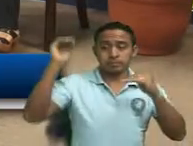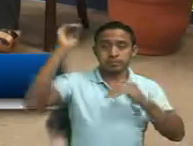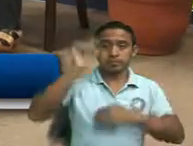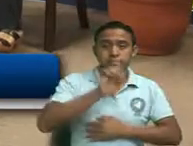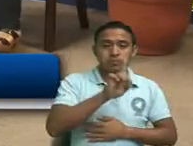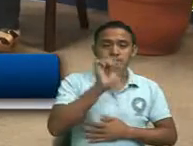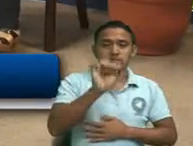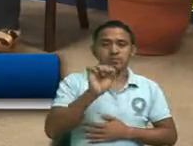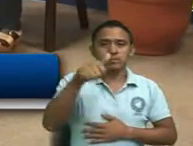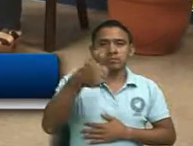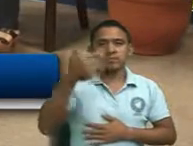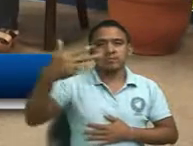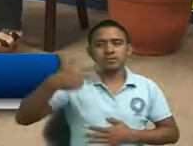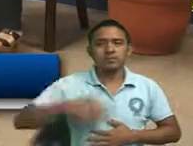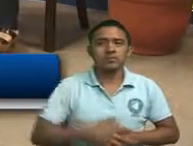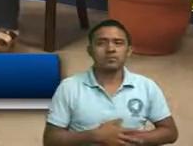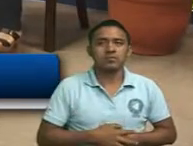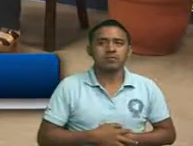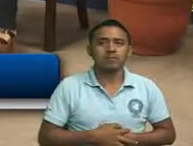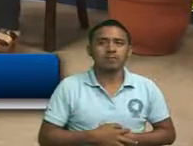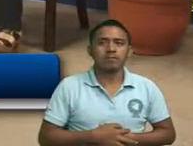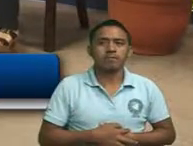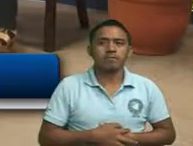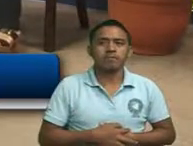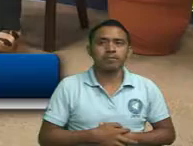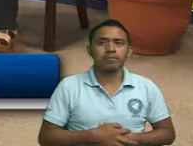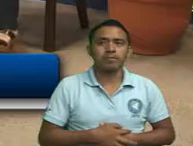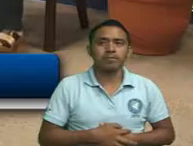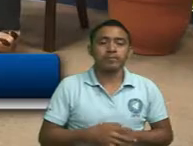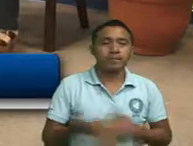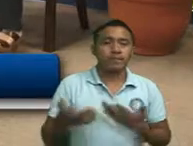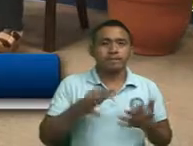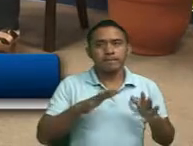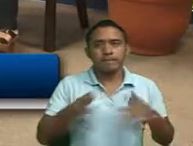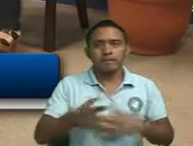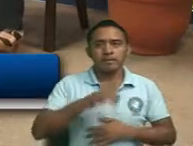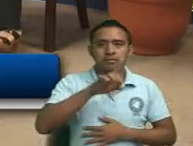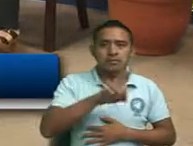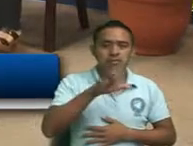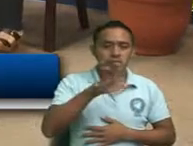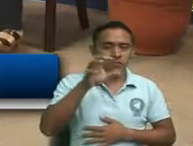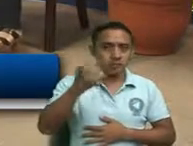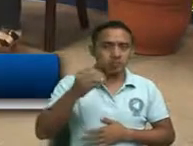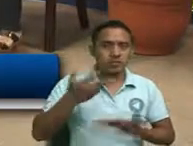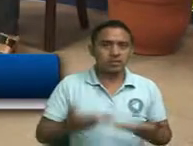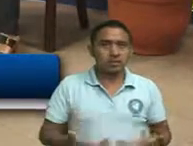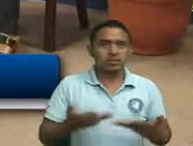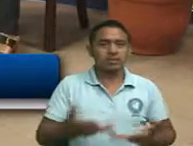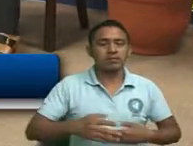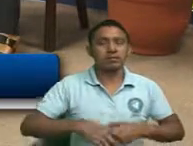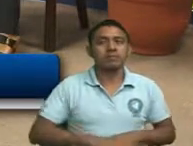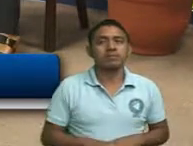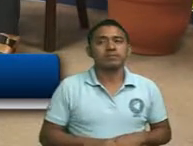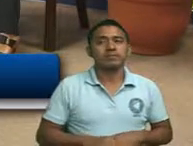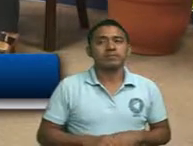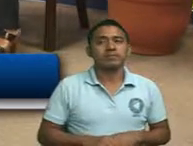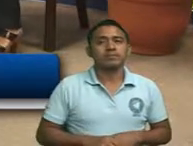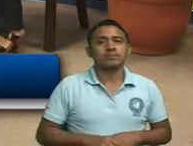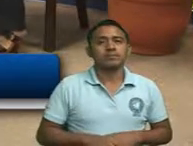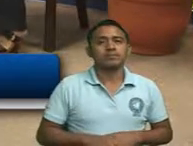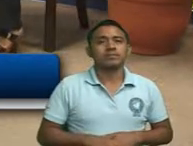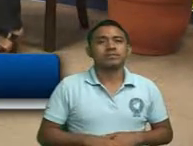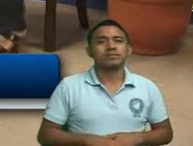de 1.68, ¿cuánto tiene que su peso pesar? Debería de andar en 150 libras. Yeah. Sí. Ahora, esta